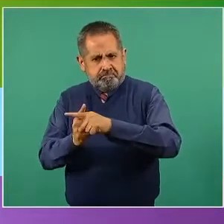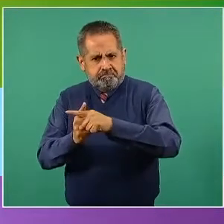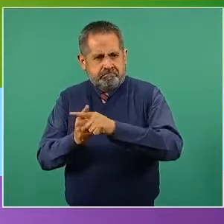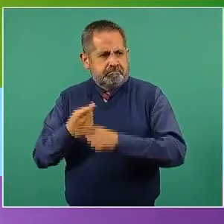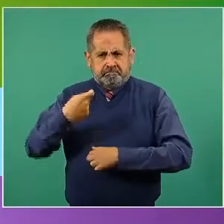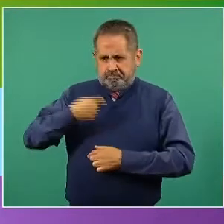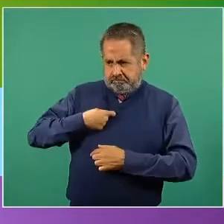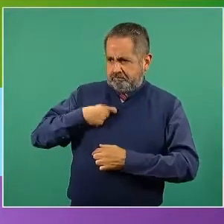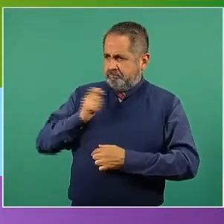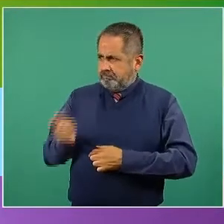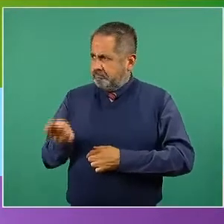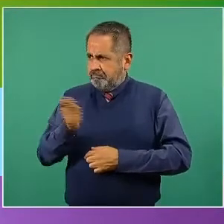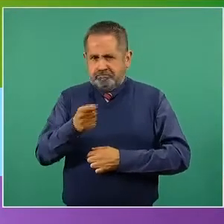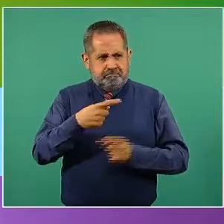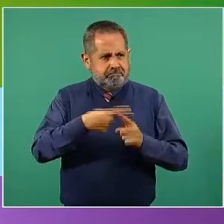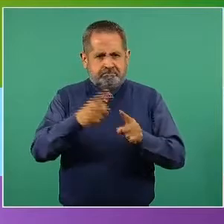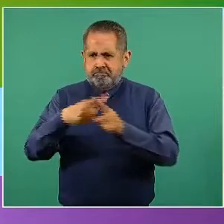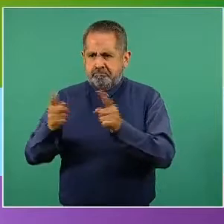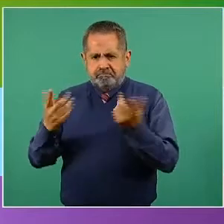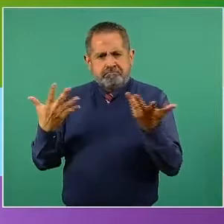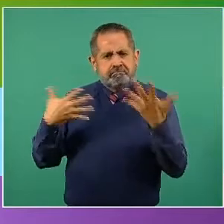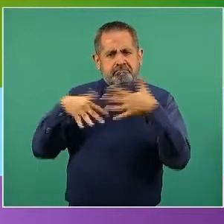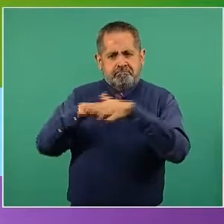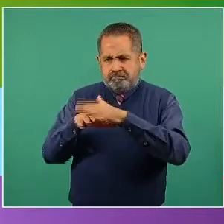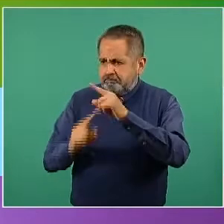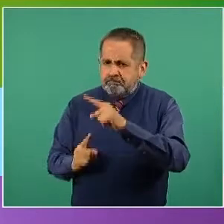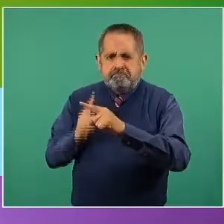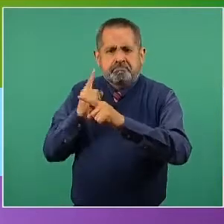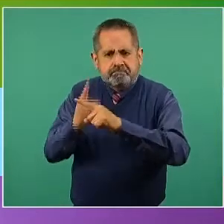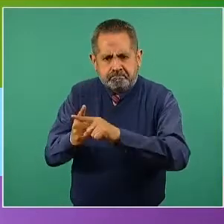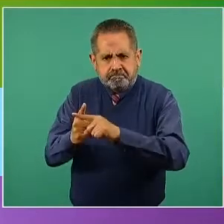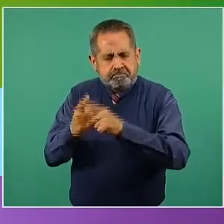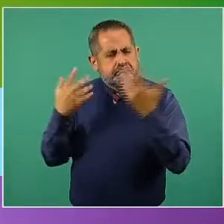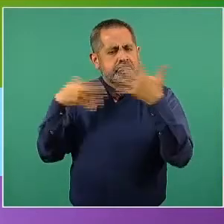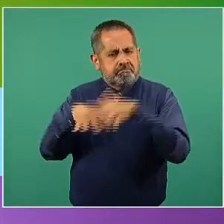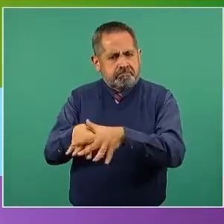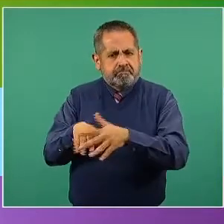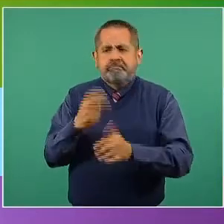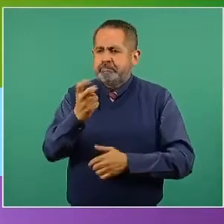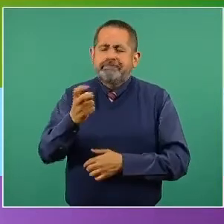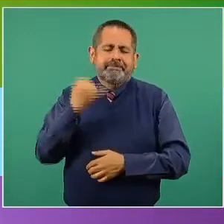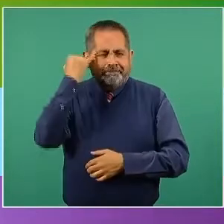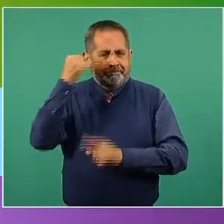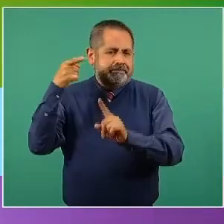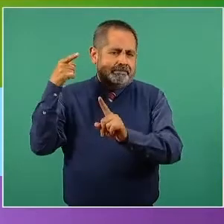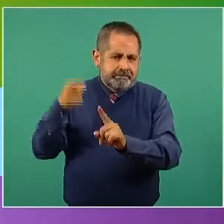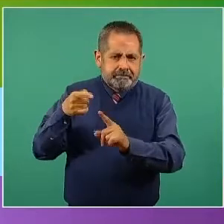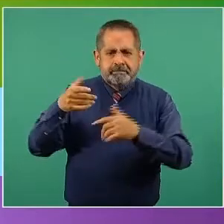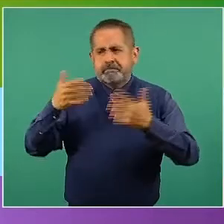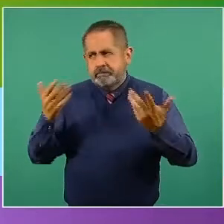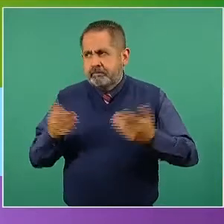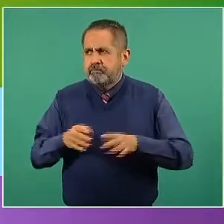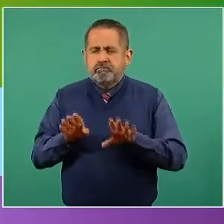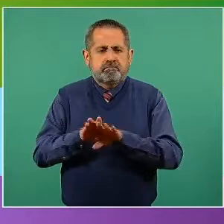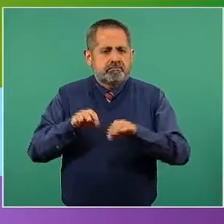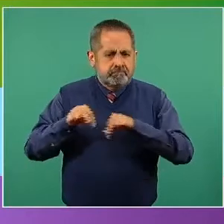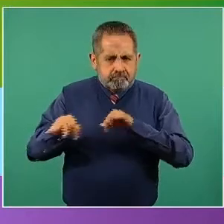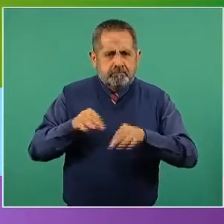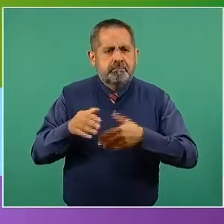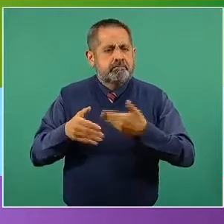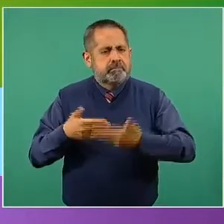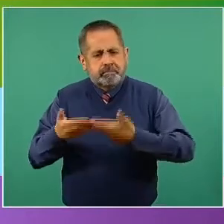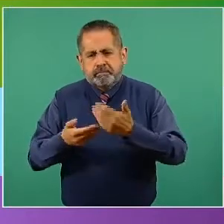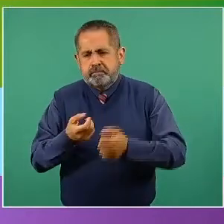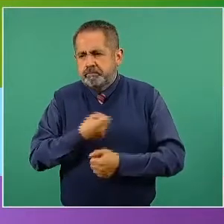identidades y que seamos totalmente respetuosos, incluyentes en todos los ámbitos, el laboral, el de la salud